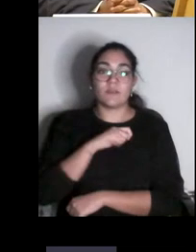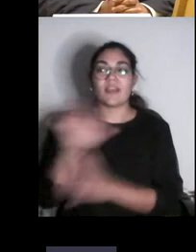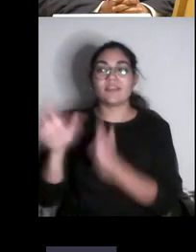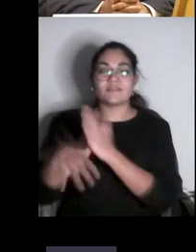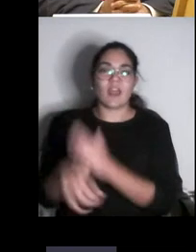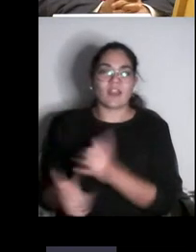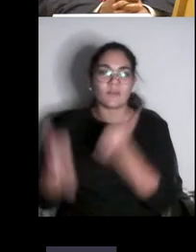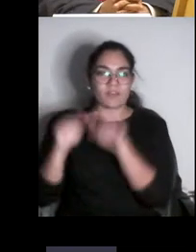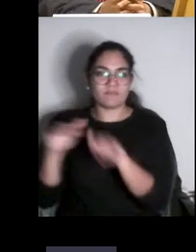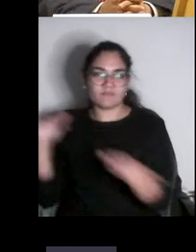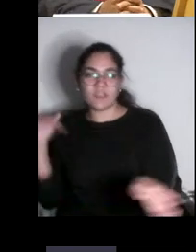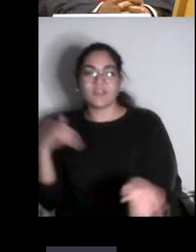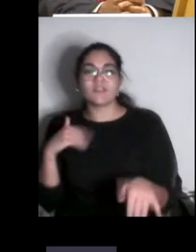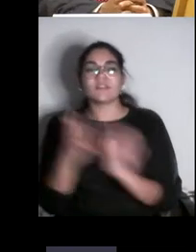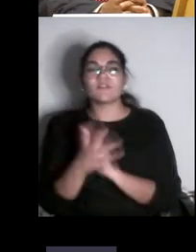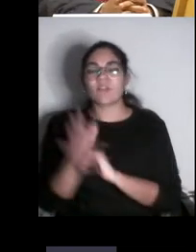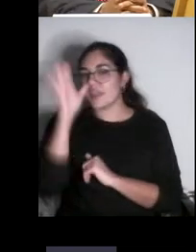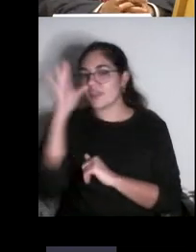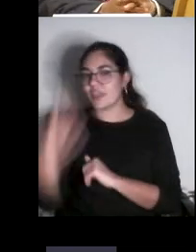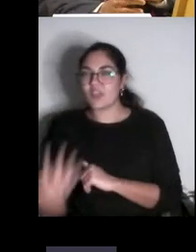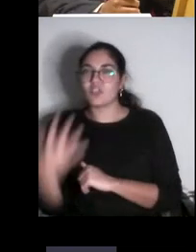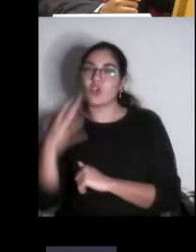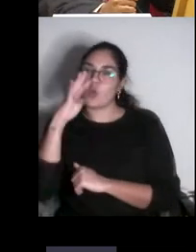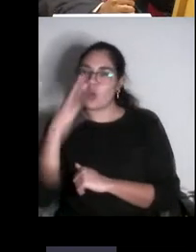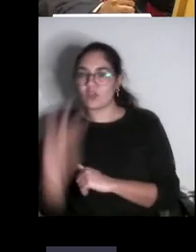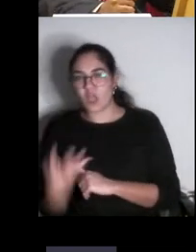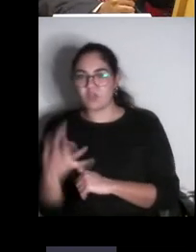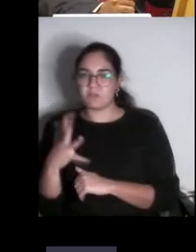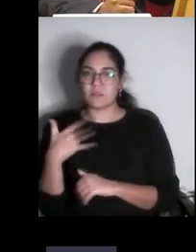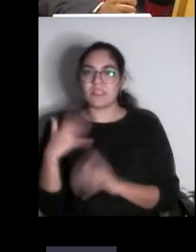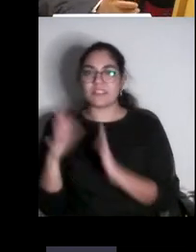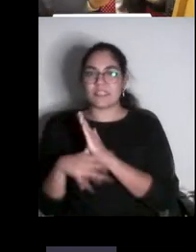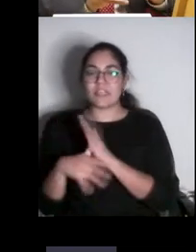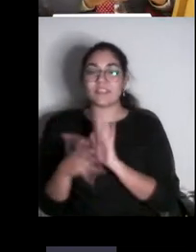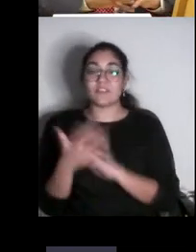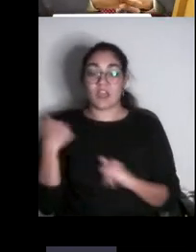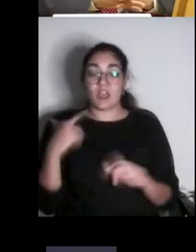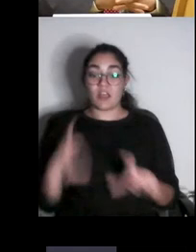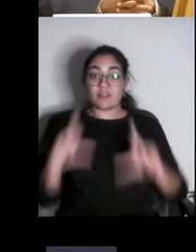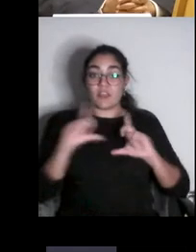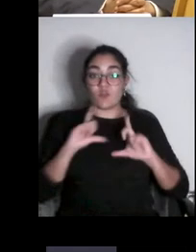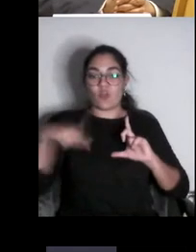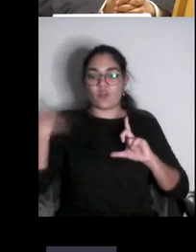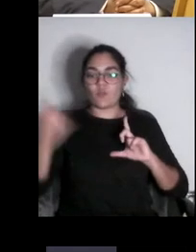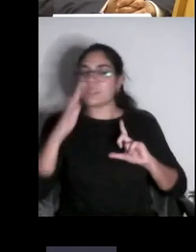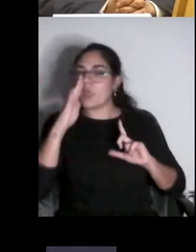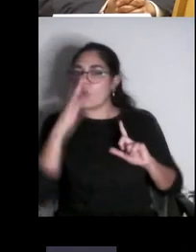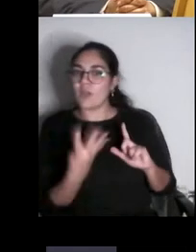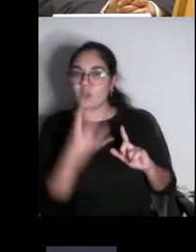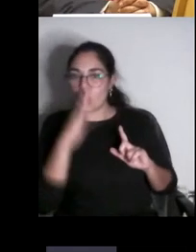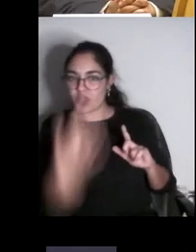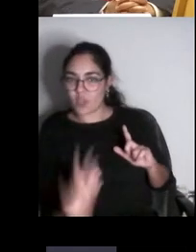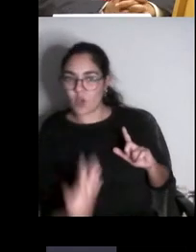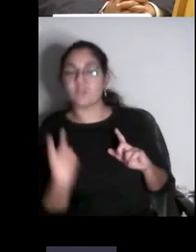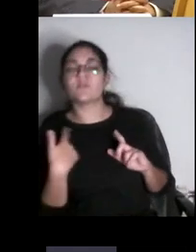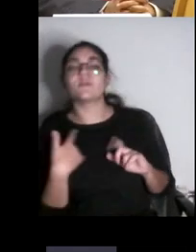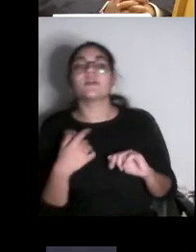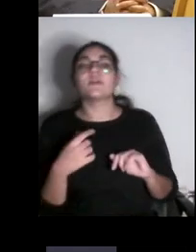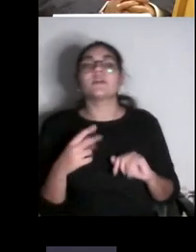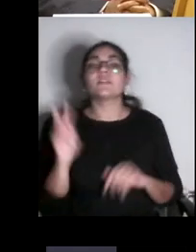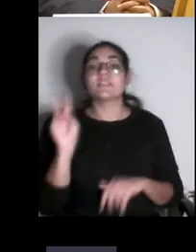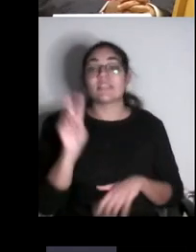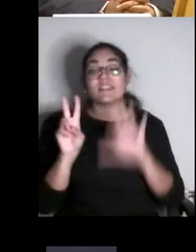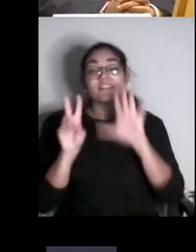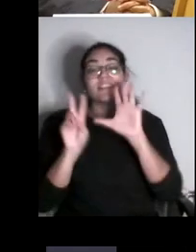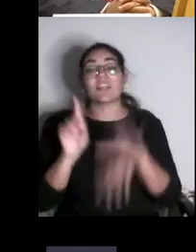laboral 5 años más tarde, entre 4 y 5 años más tarde de graduarse, según datos del Ministerio de Universidades, era el